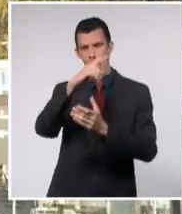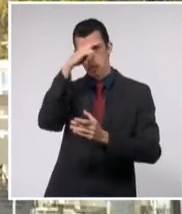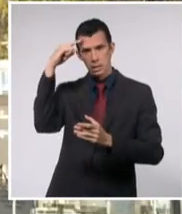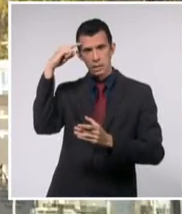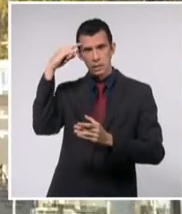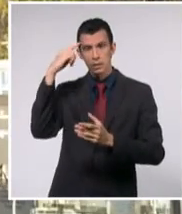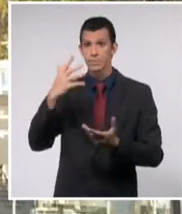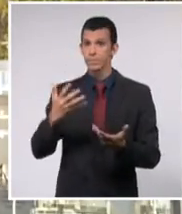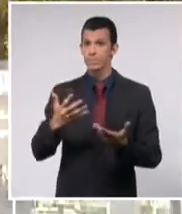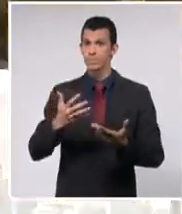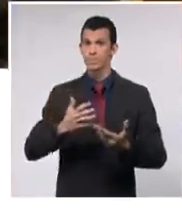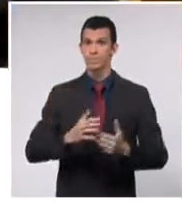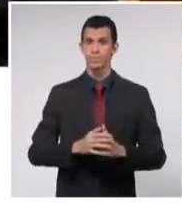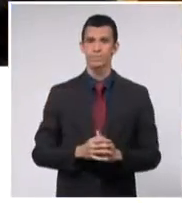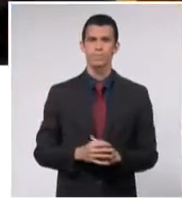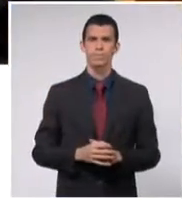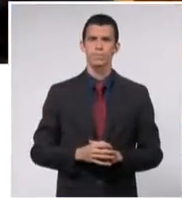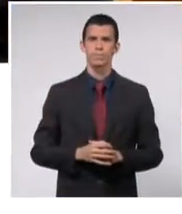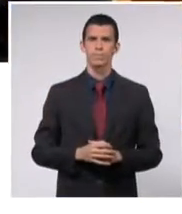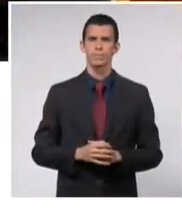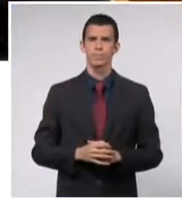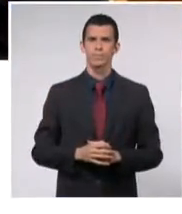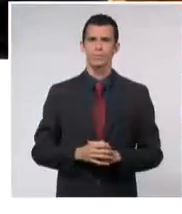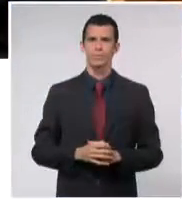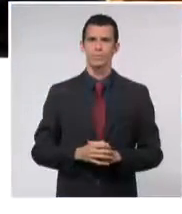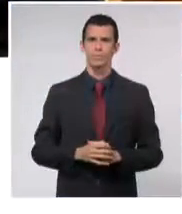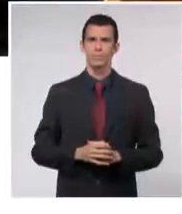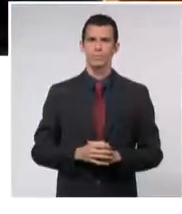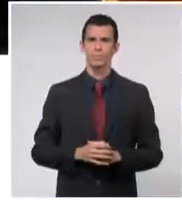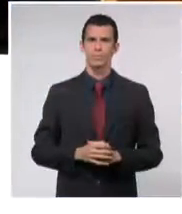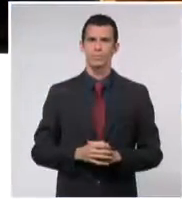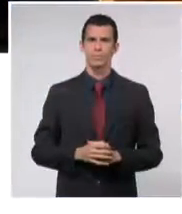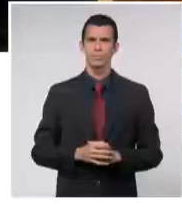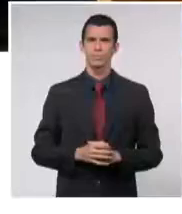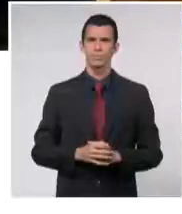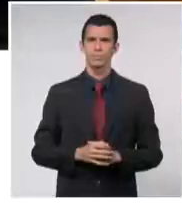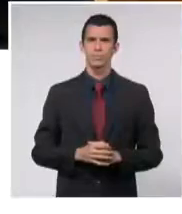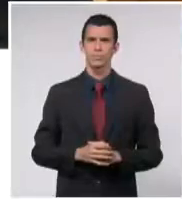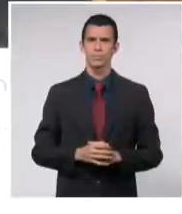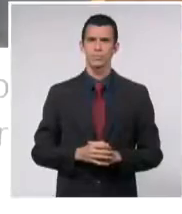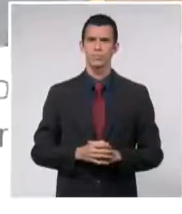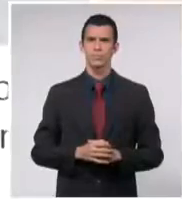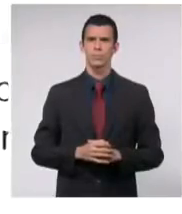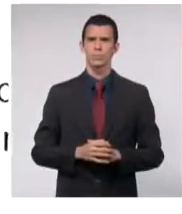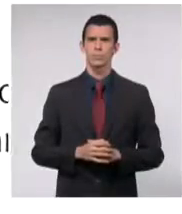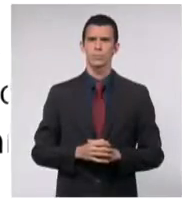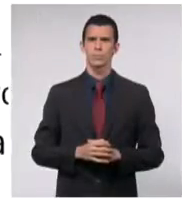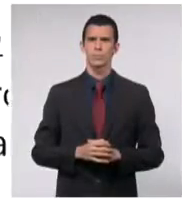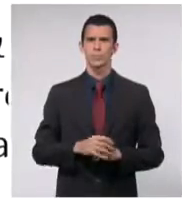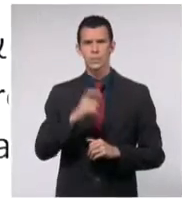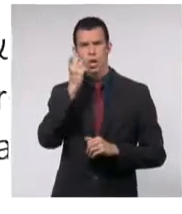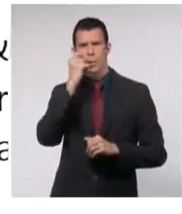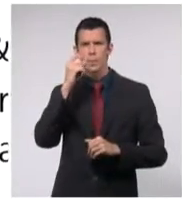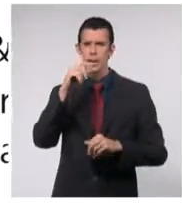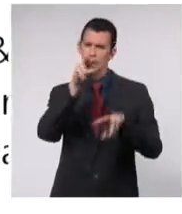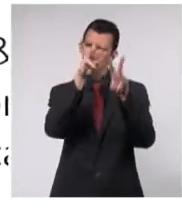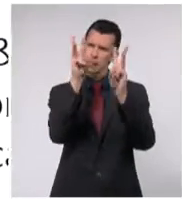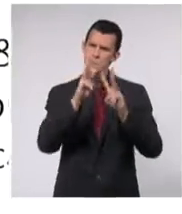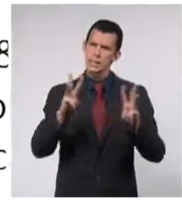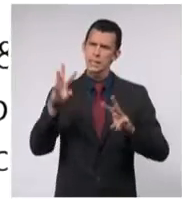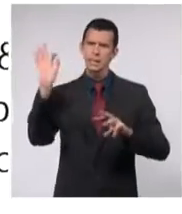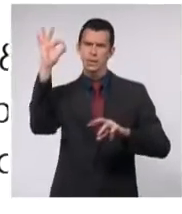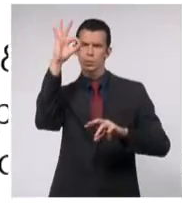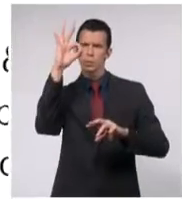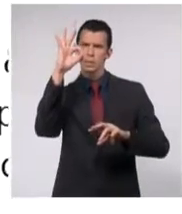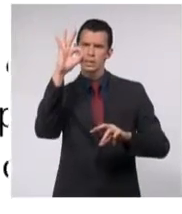siglas. Así lo anunció el senador Bob Menéndez a través de su cuenta de Twitter. El legislador demócrata de